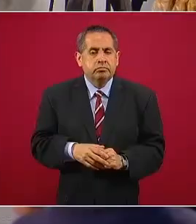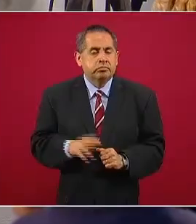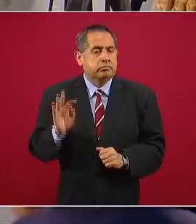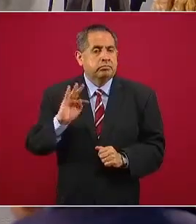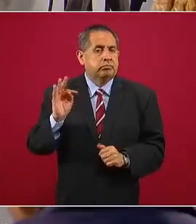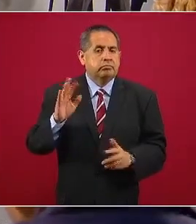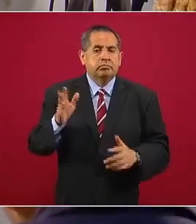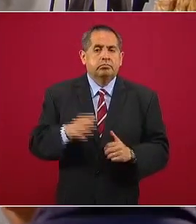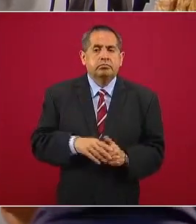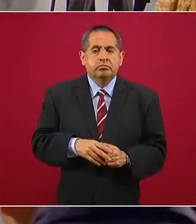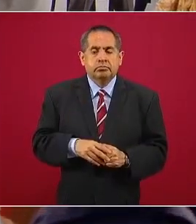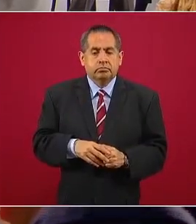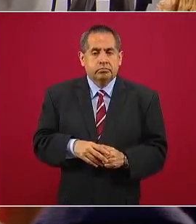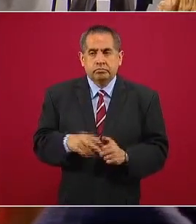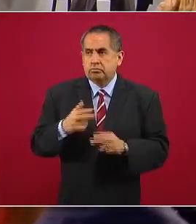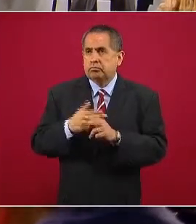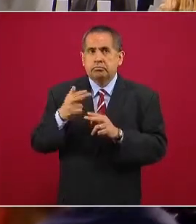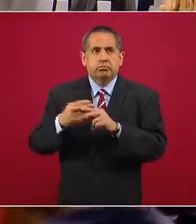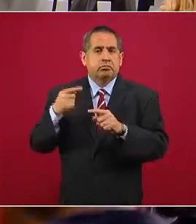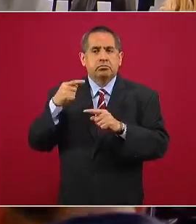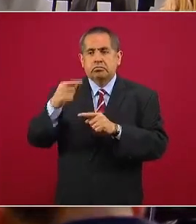pues hasta